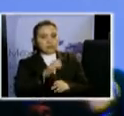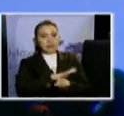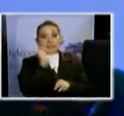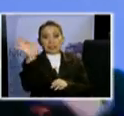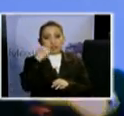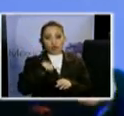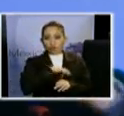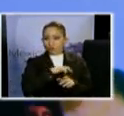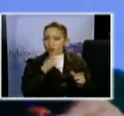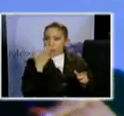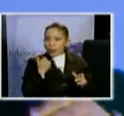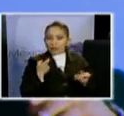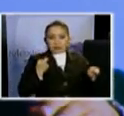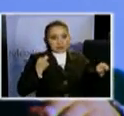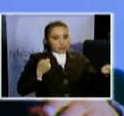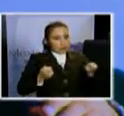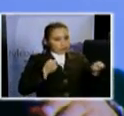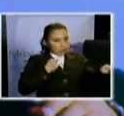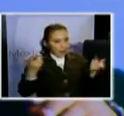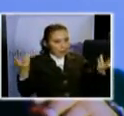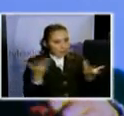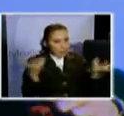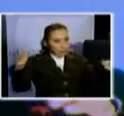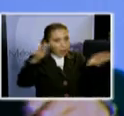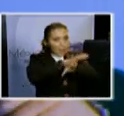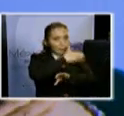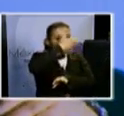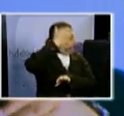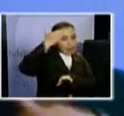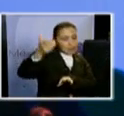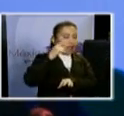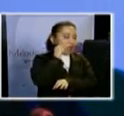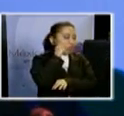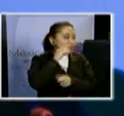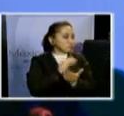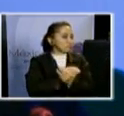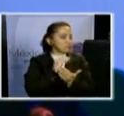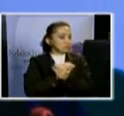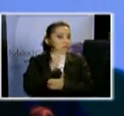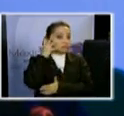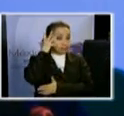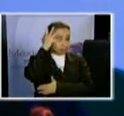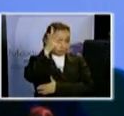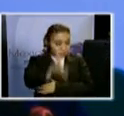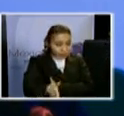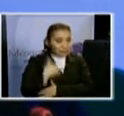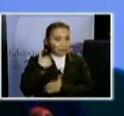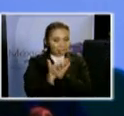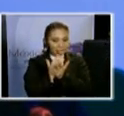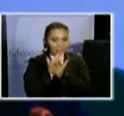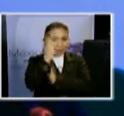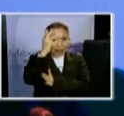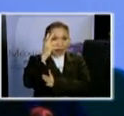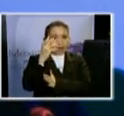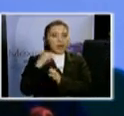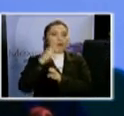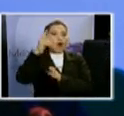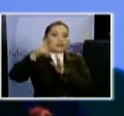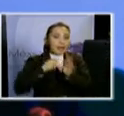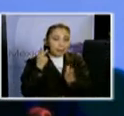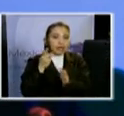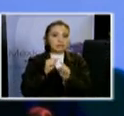si no controlamos lo que está generando el cambio climático, entonces en algún momento vamos a exceder el punto de vuelta,